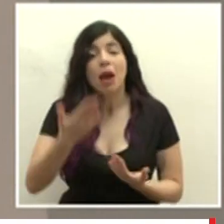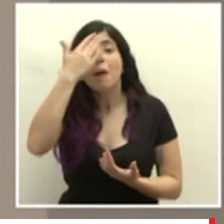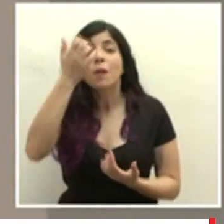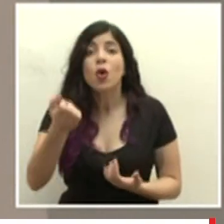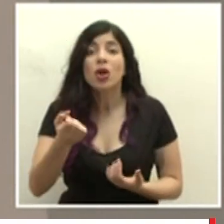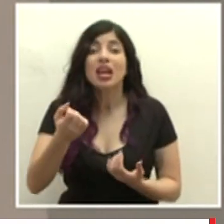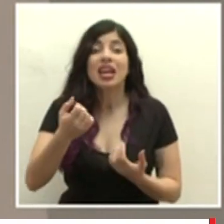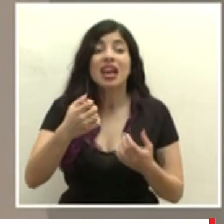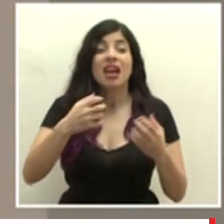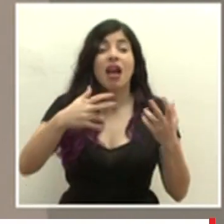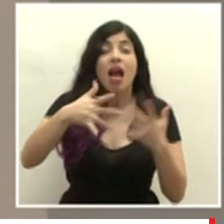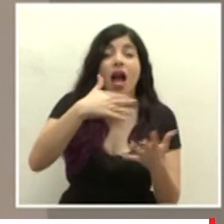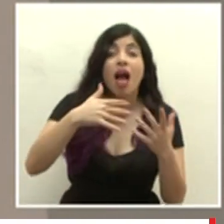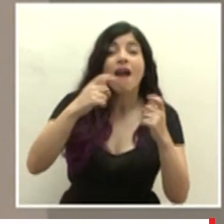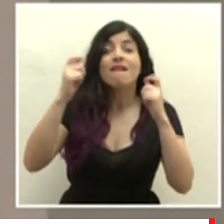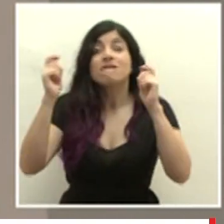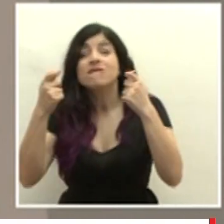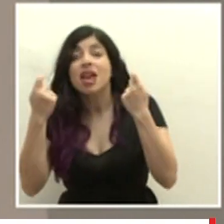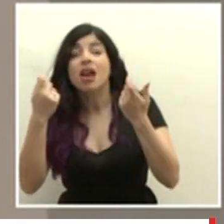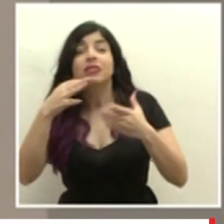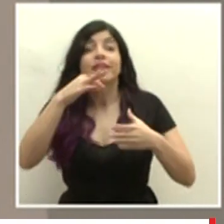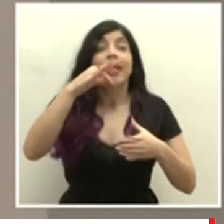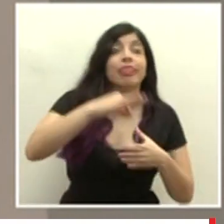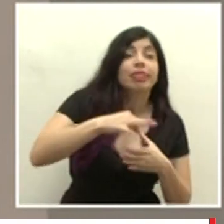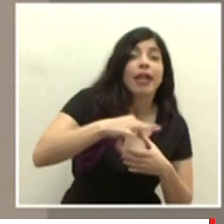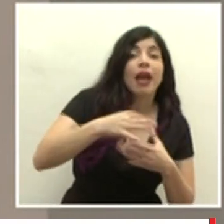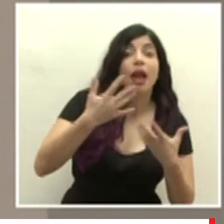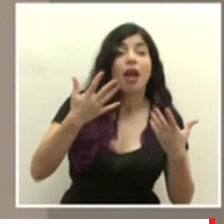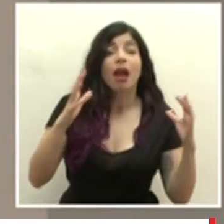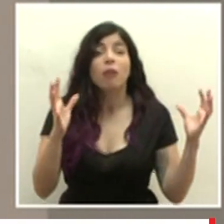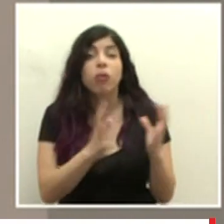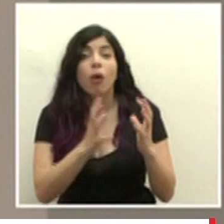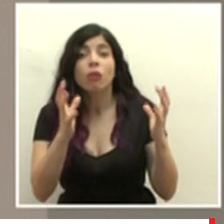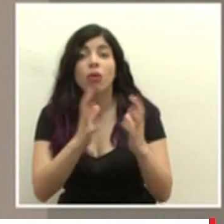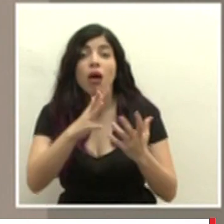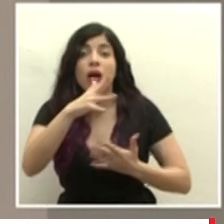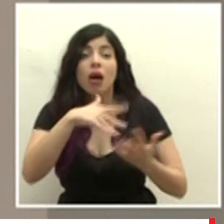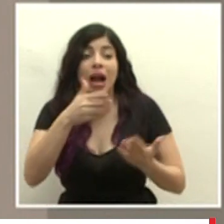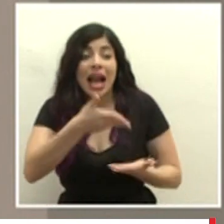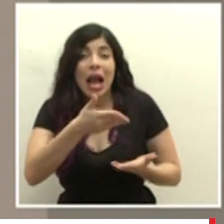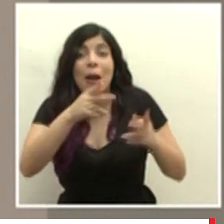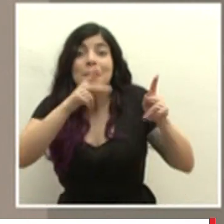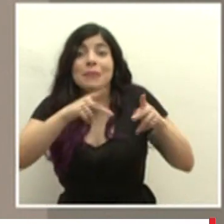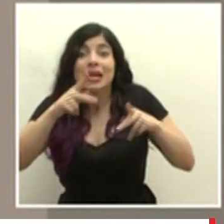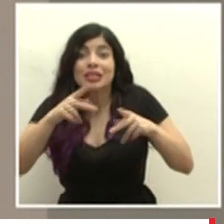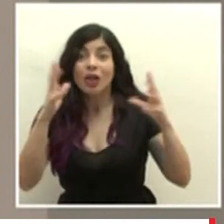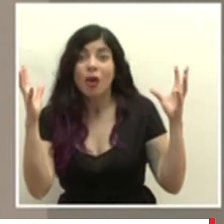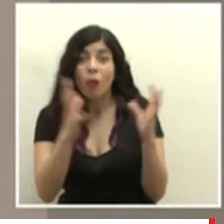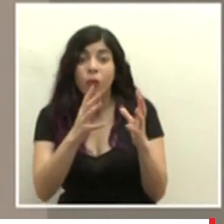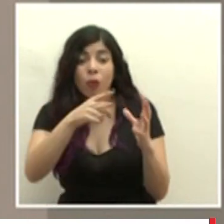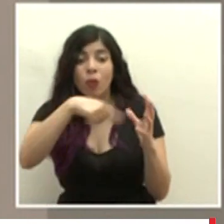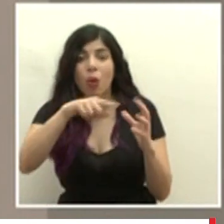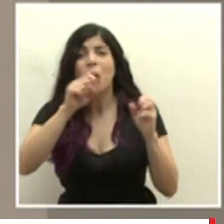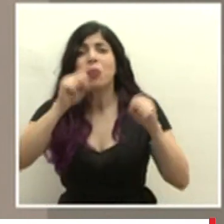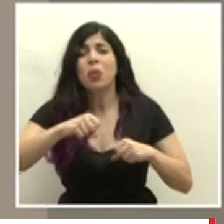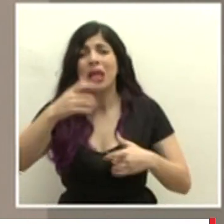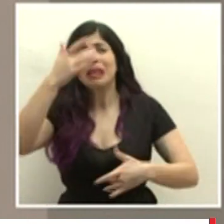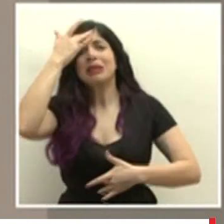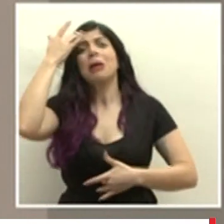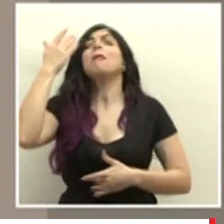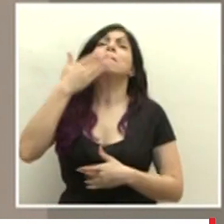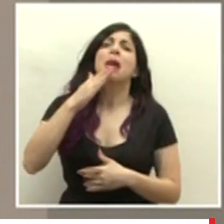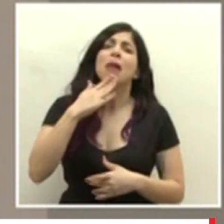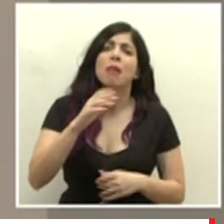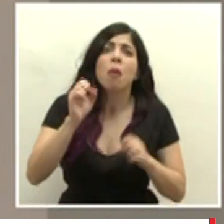cada ruptura, cada fiesta, cada té que se hace, las personas que están participando, algunas pueden complicarse, pueden